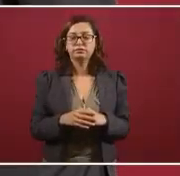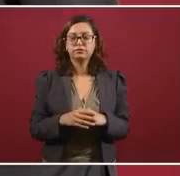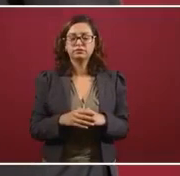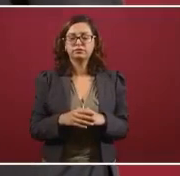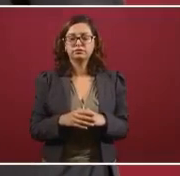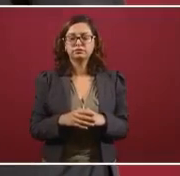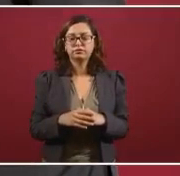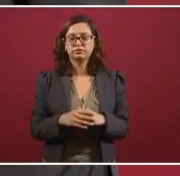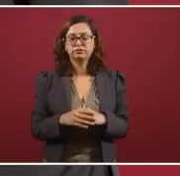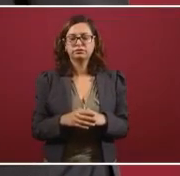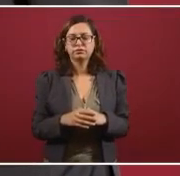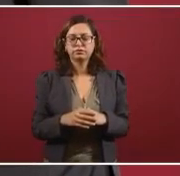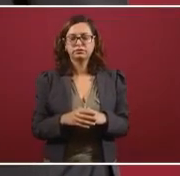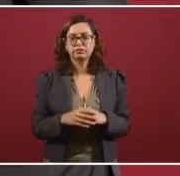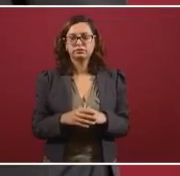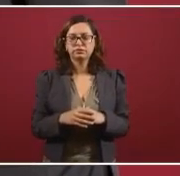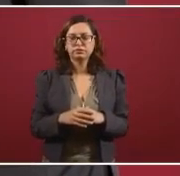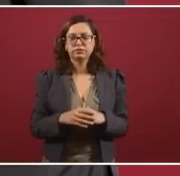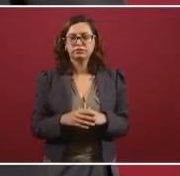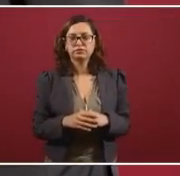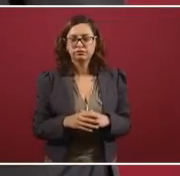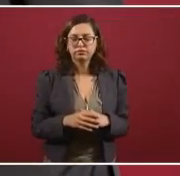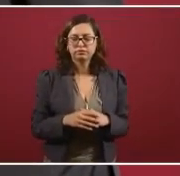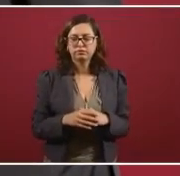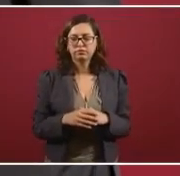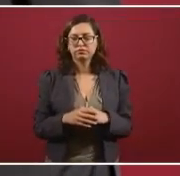¿Cómo se empieza